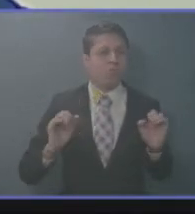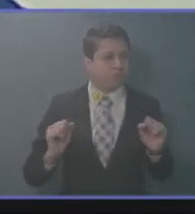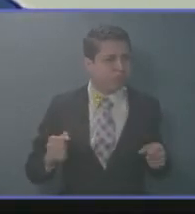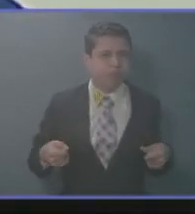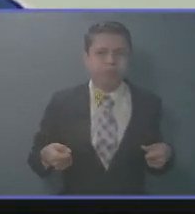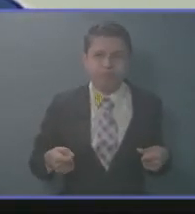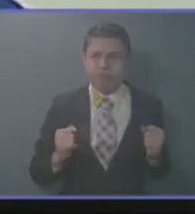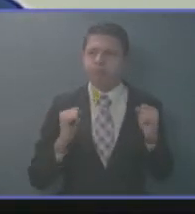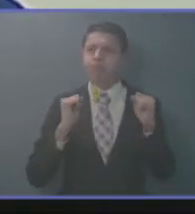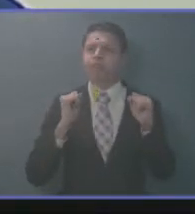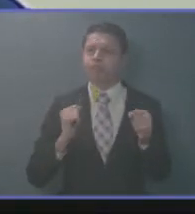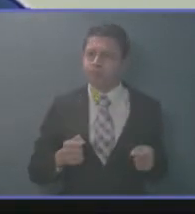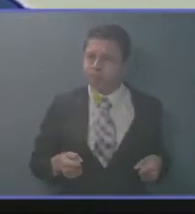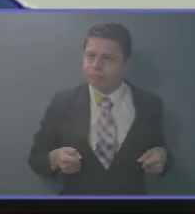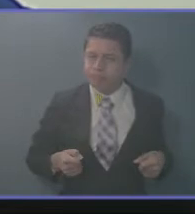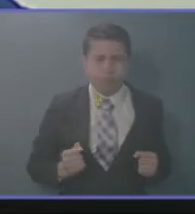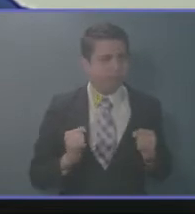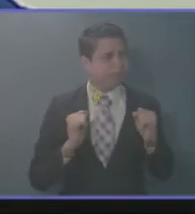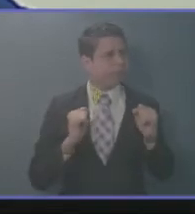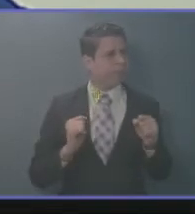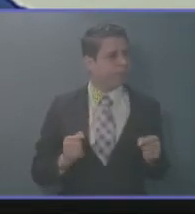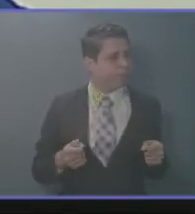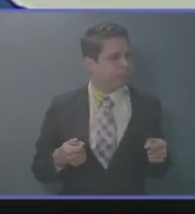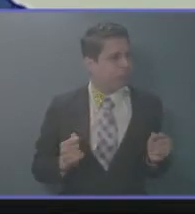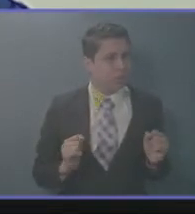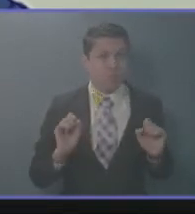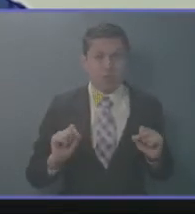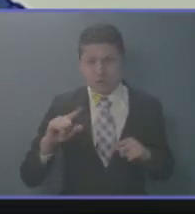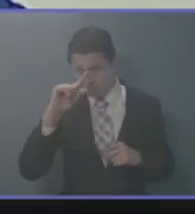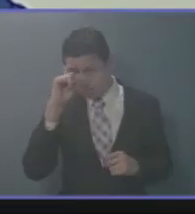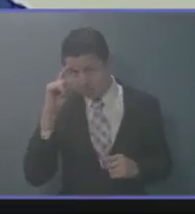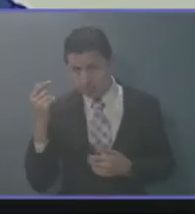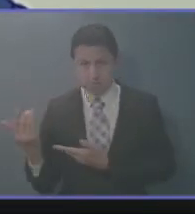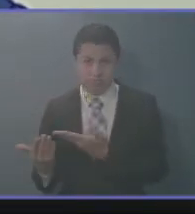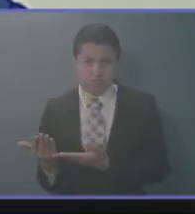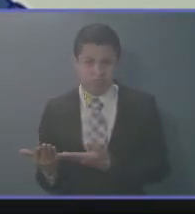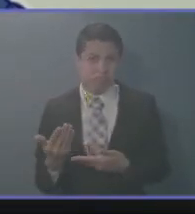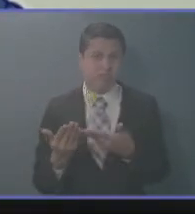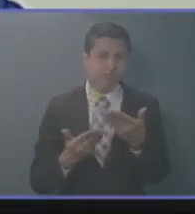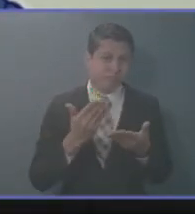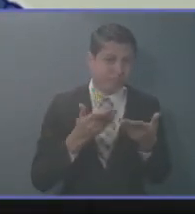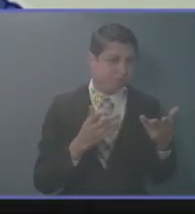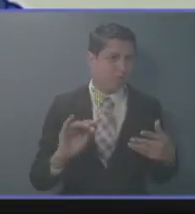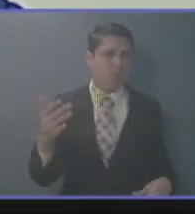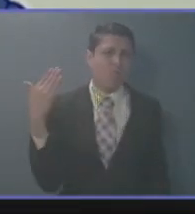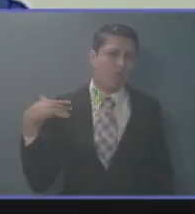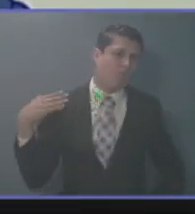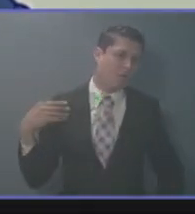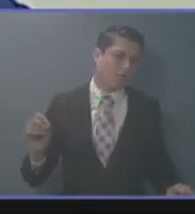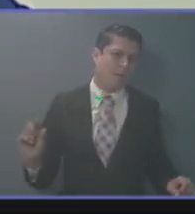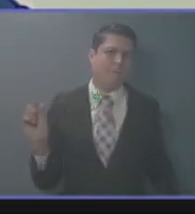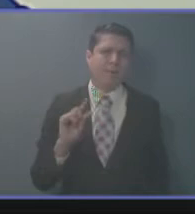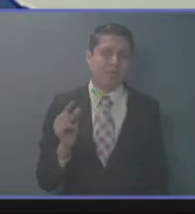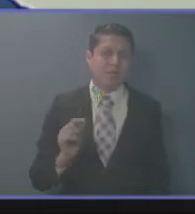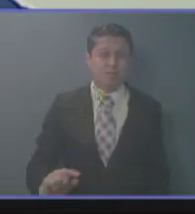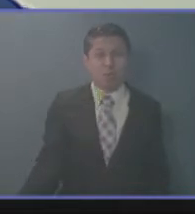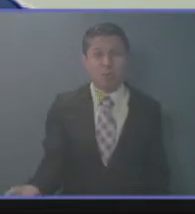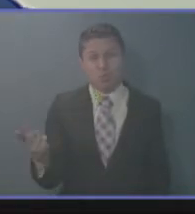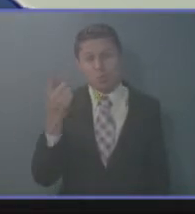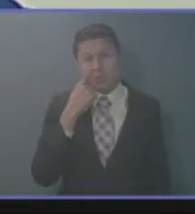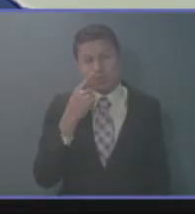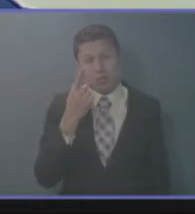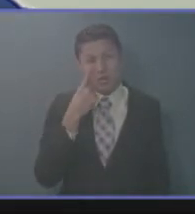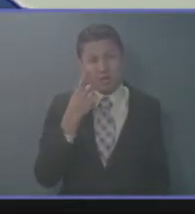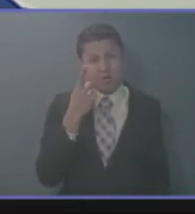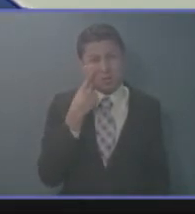puedan desarrollar sus actividades fuera de sus instalaciones actualizadas ordinariamente, siendo este el objeto